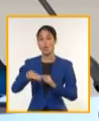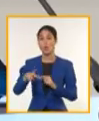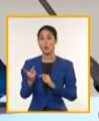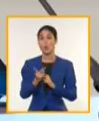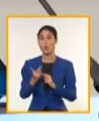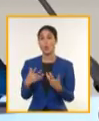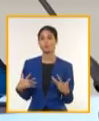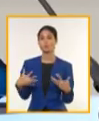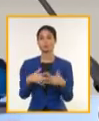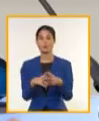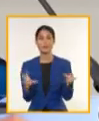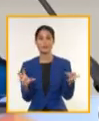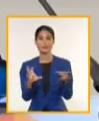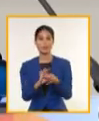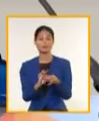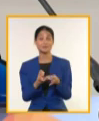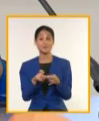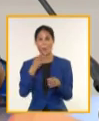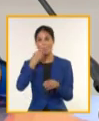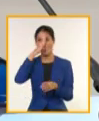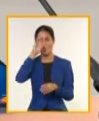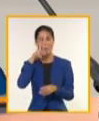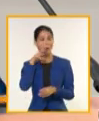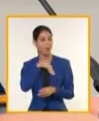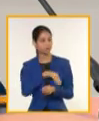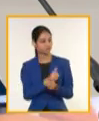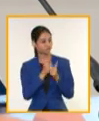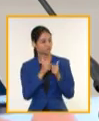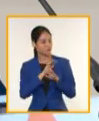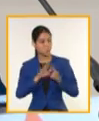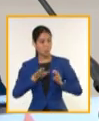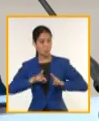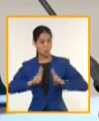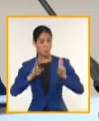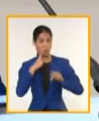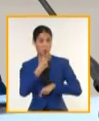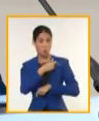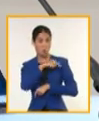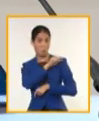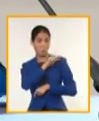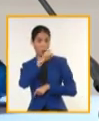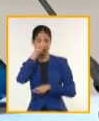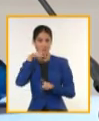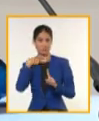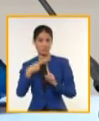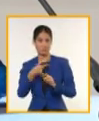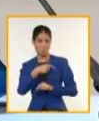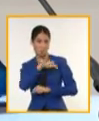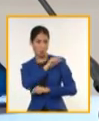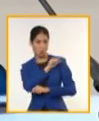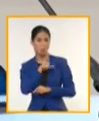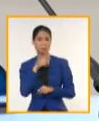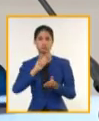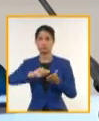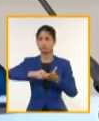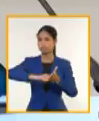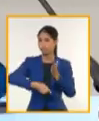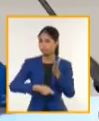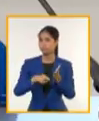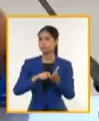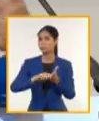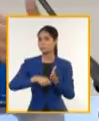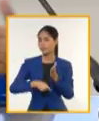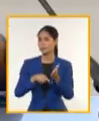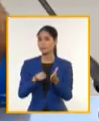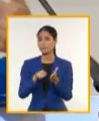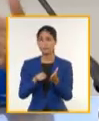China. Sobre ello firmamos una declaración recientemente en septiembre que permite, por supuesto, trazar la ruta